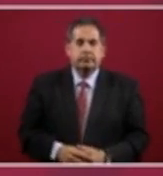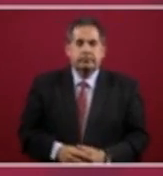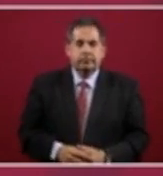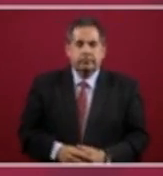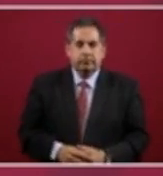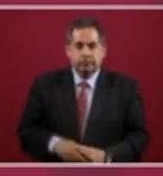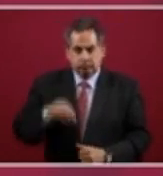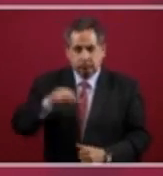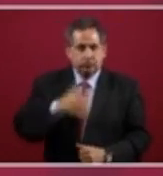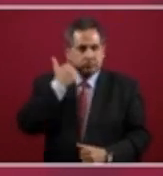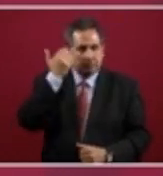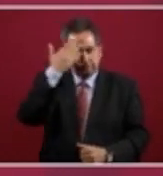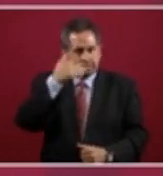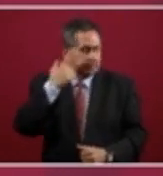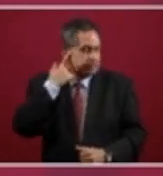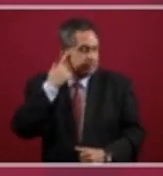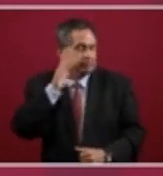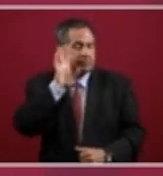Hoy quiero escuchar